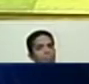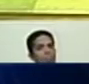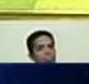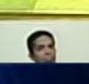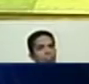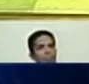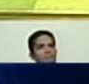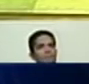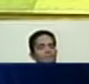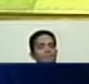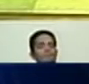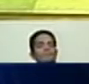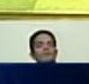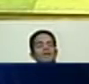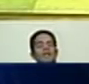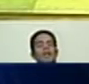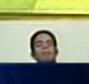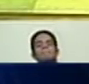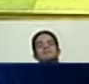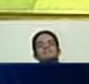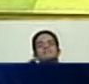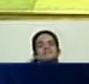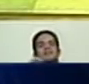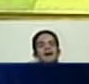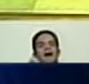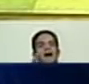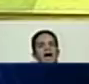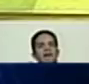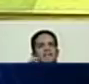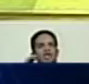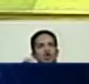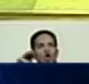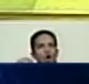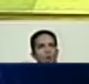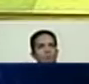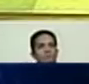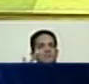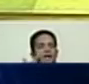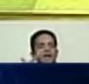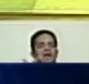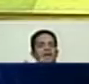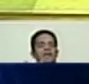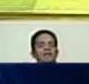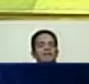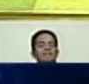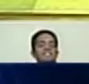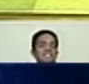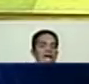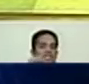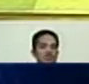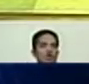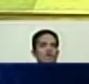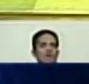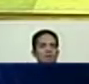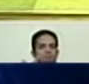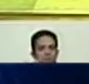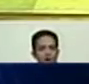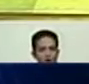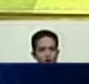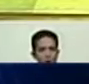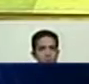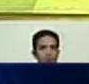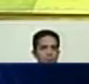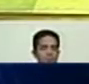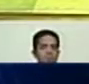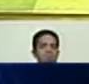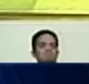pro tempore de CARICOM, primer ministro Timothy Harris de San Cristóbal y Nieves, con una delegación de primeros ministros. Está la